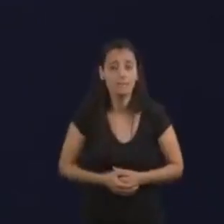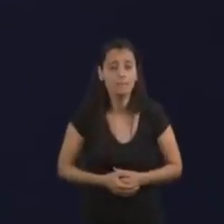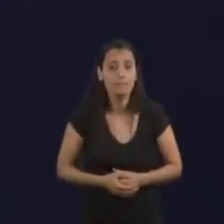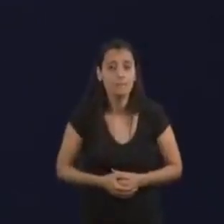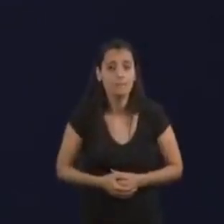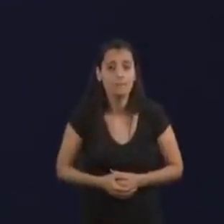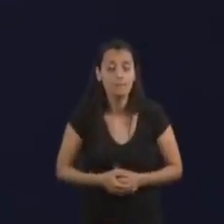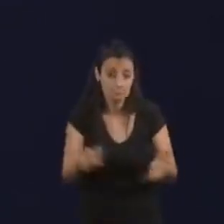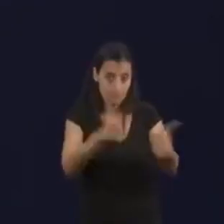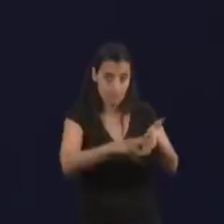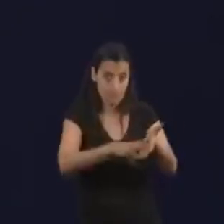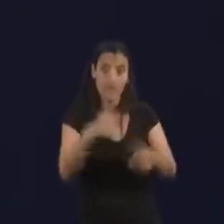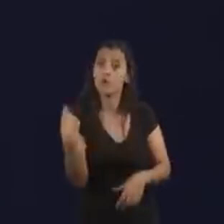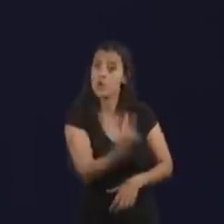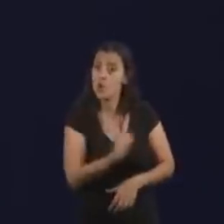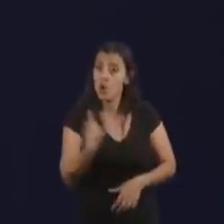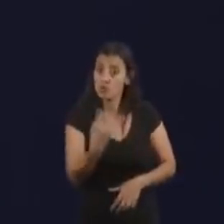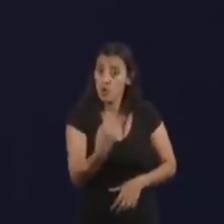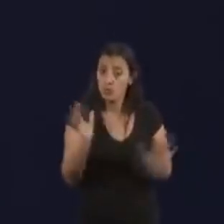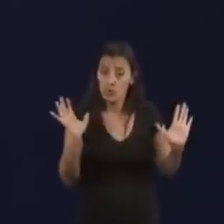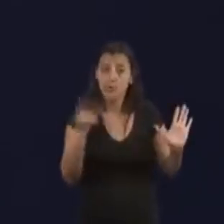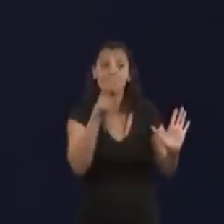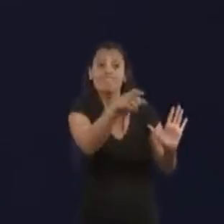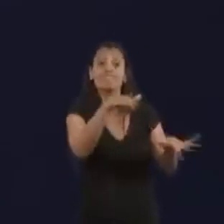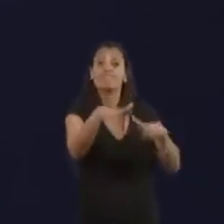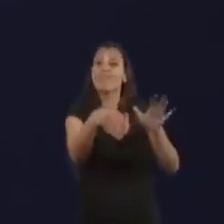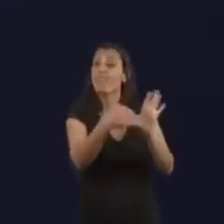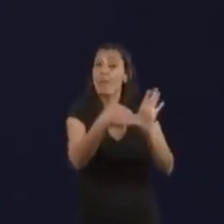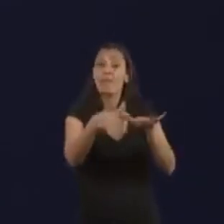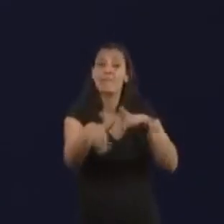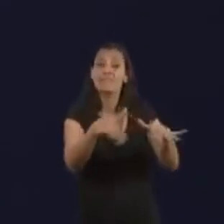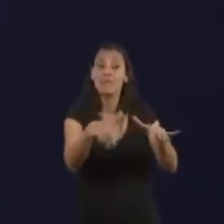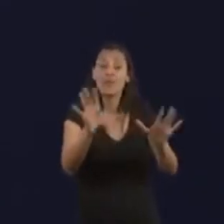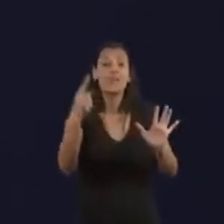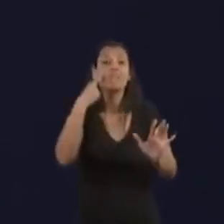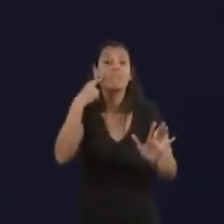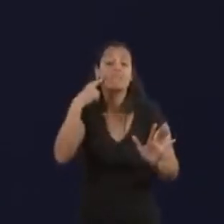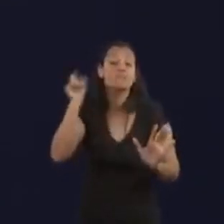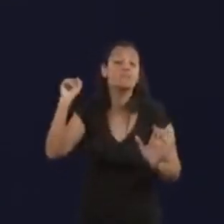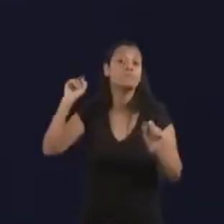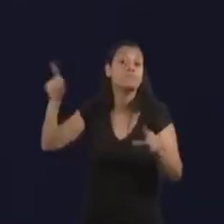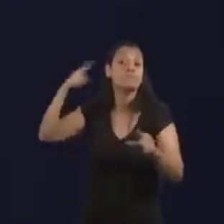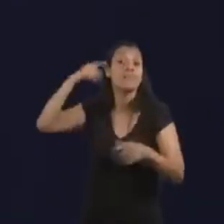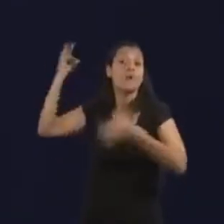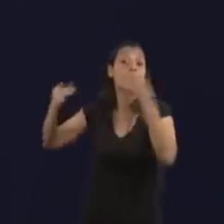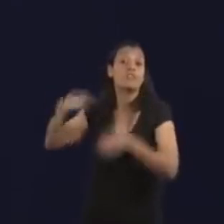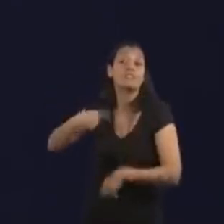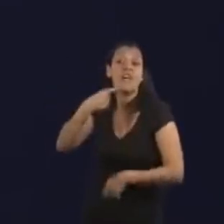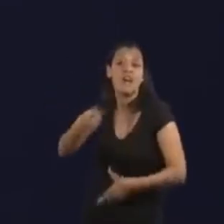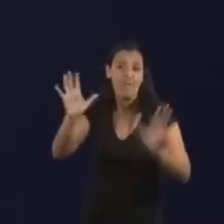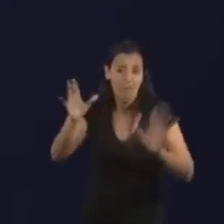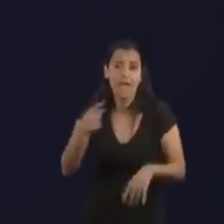repito opinamos sobre en tal caso sobre lo que diga la justicia y no sobre supuestos